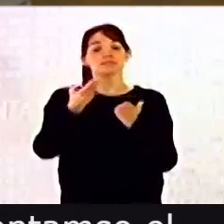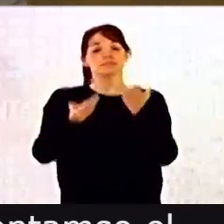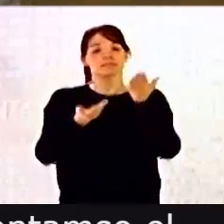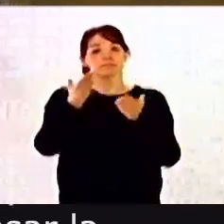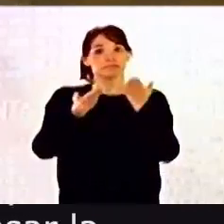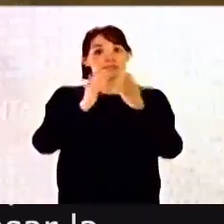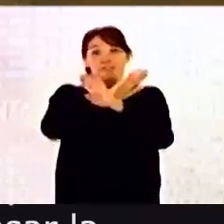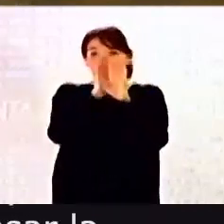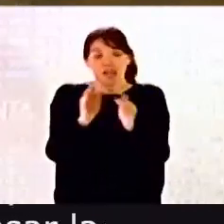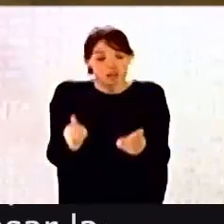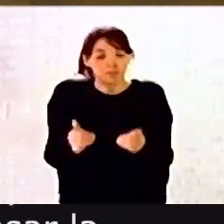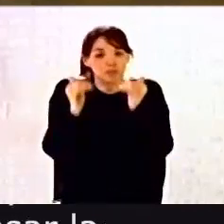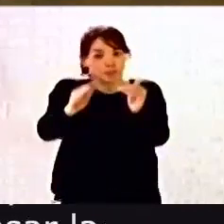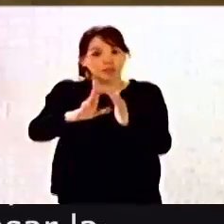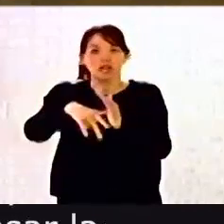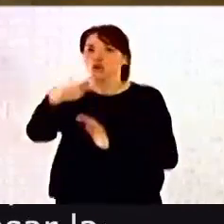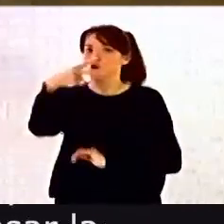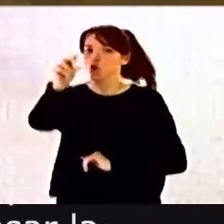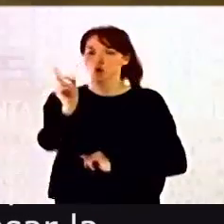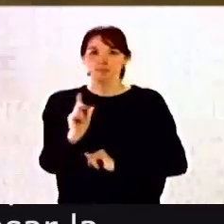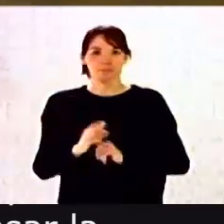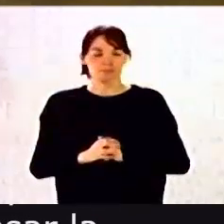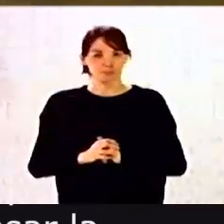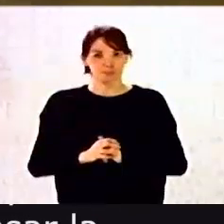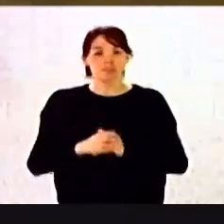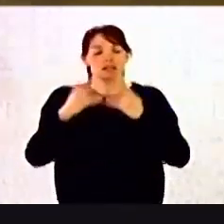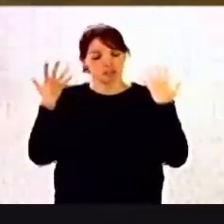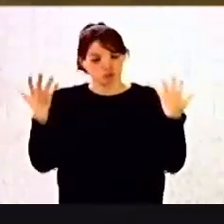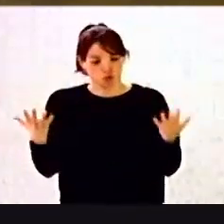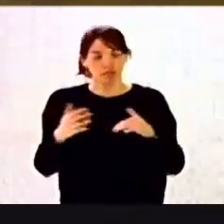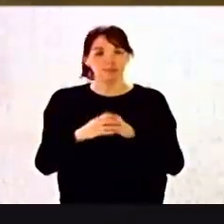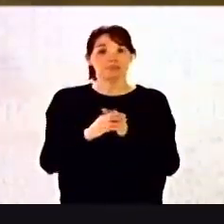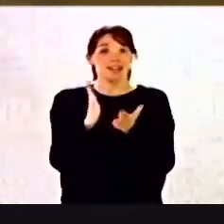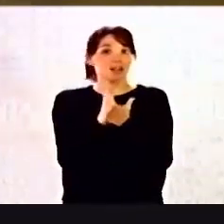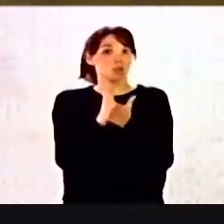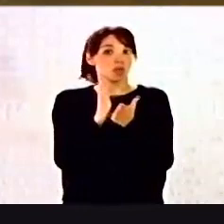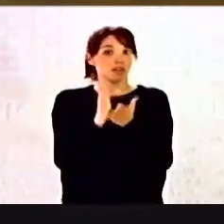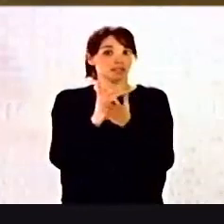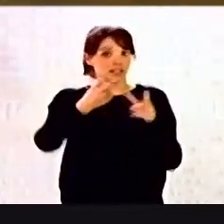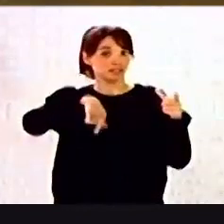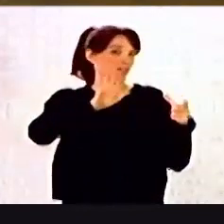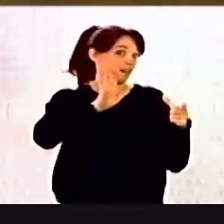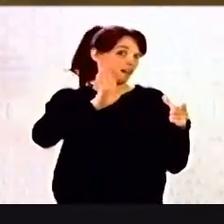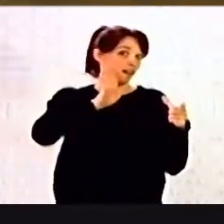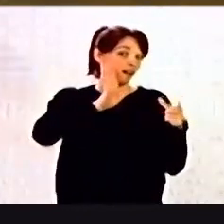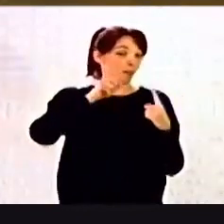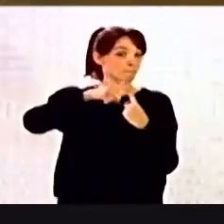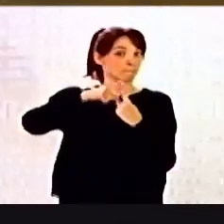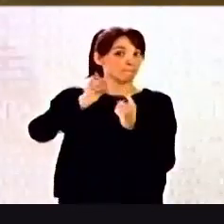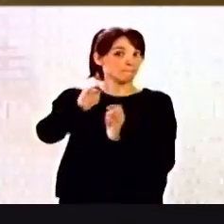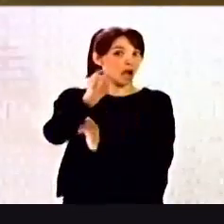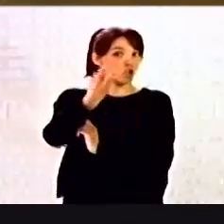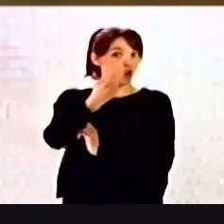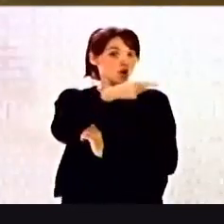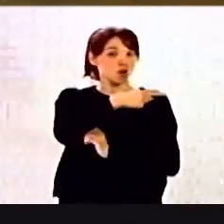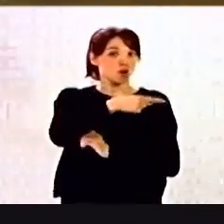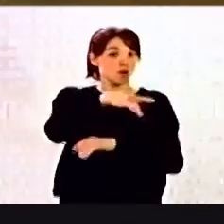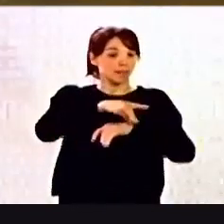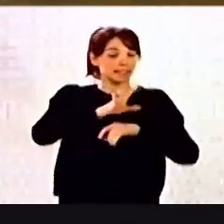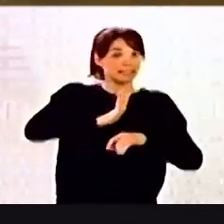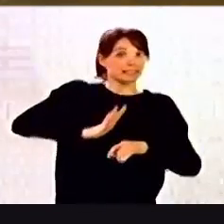estos residentes. Por lo tanto, en el mes de mayo se convertirán estos residentes